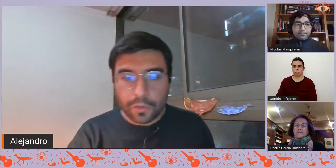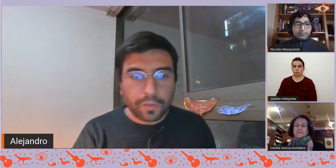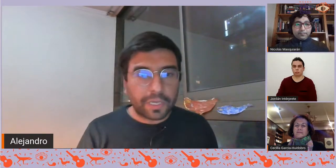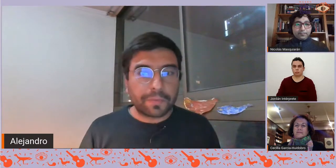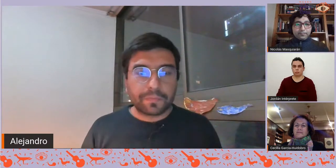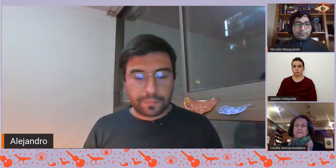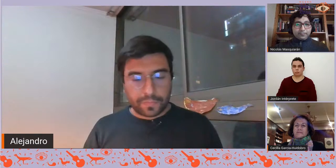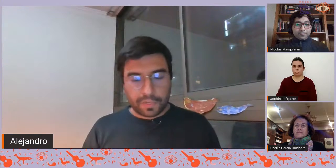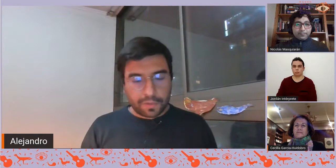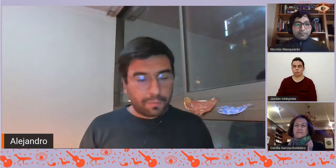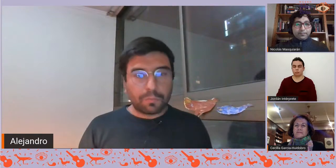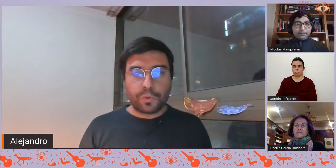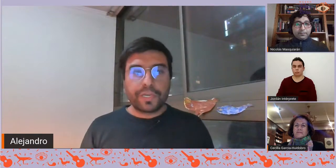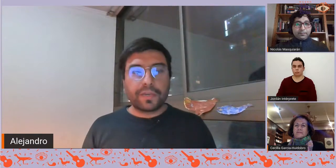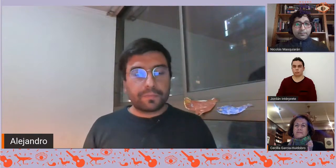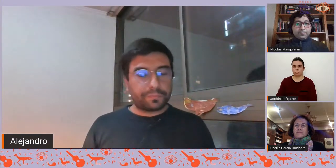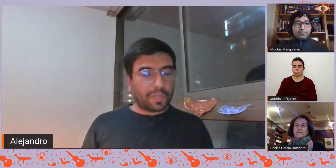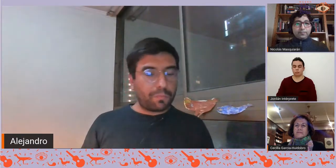Ok.